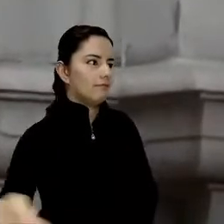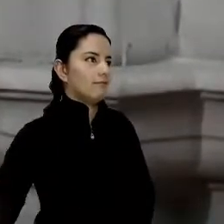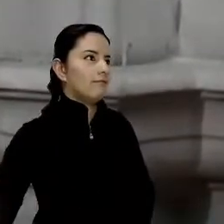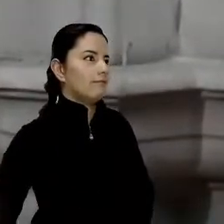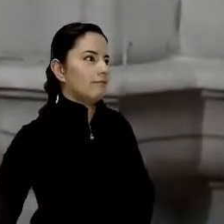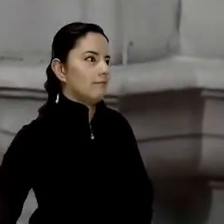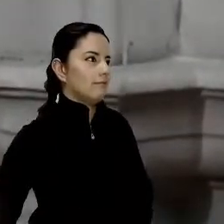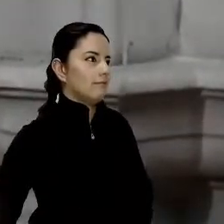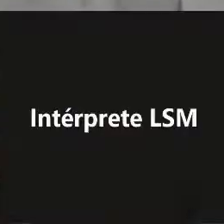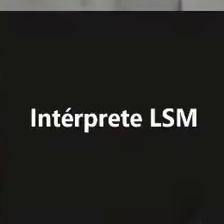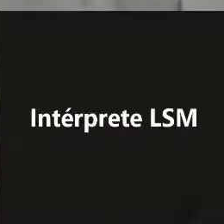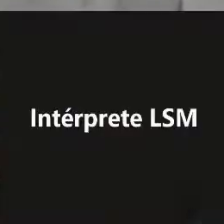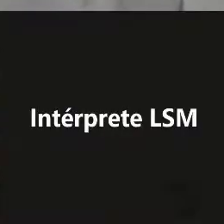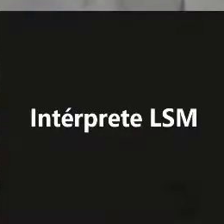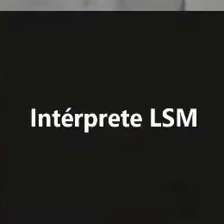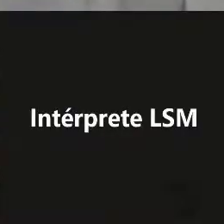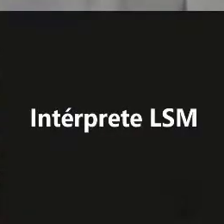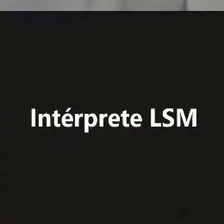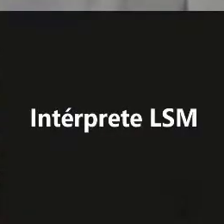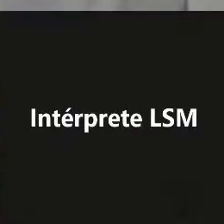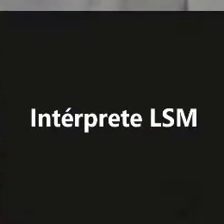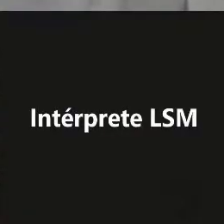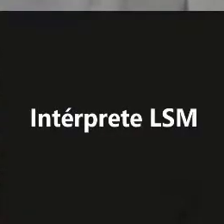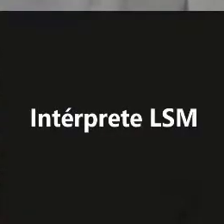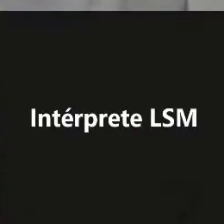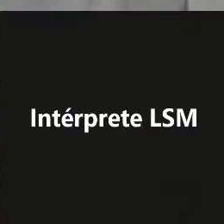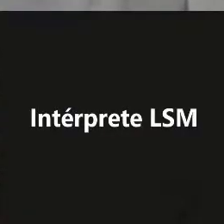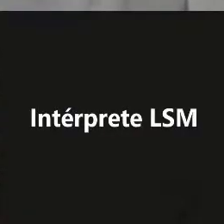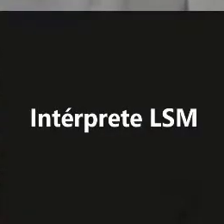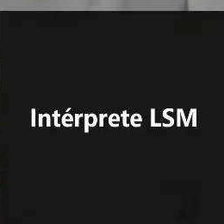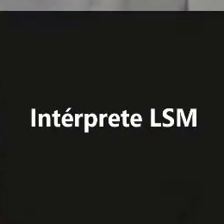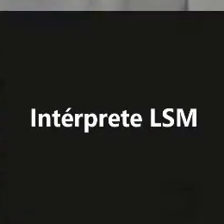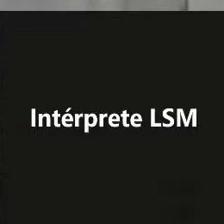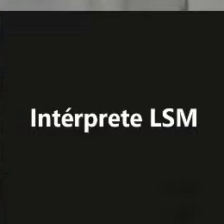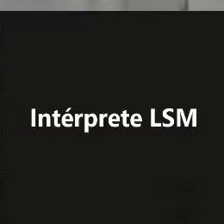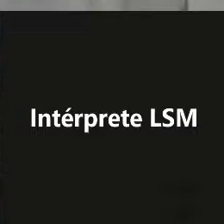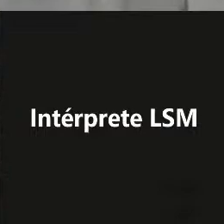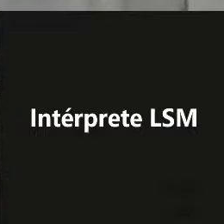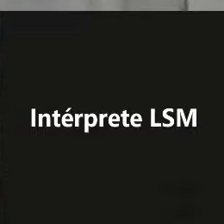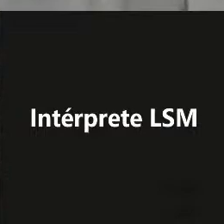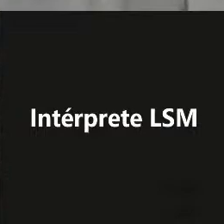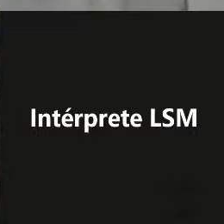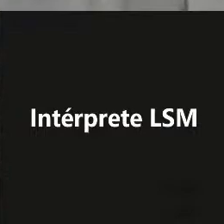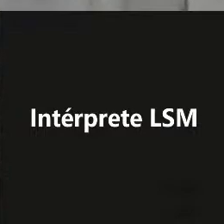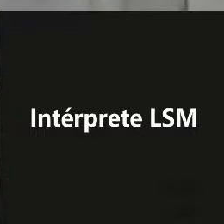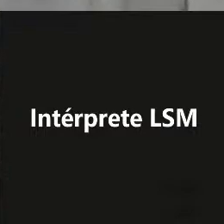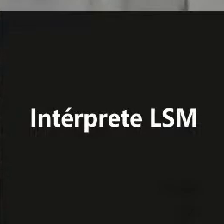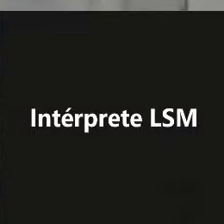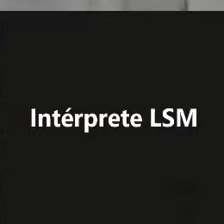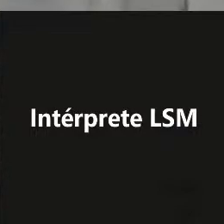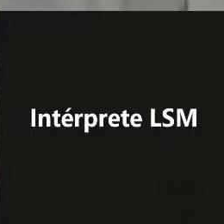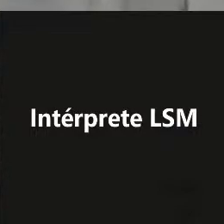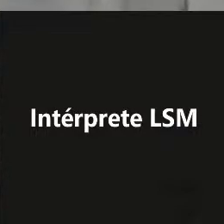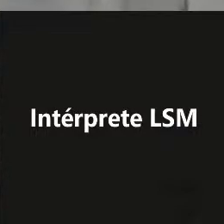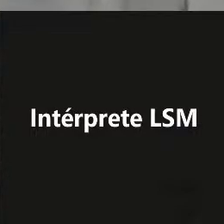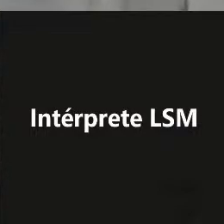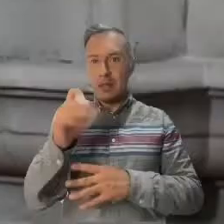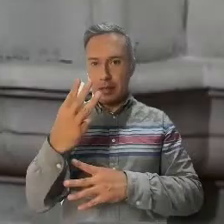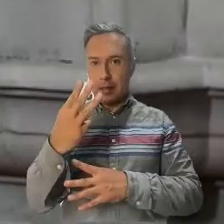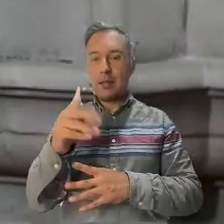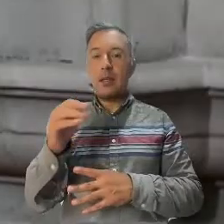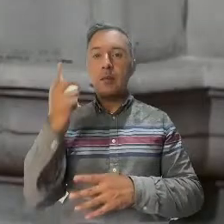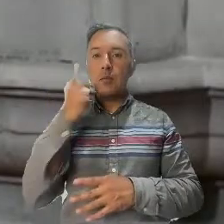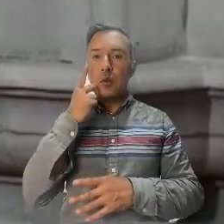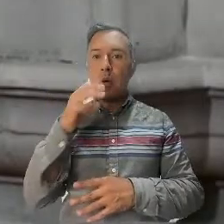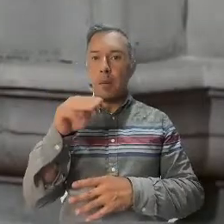Nezahualcóyotl, a 10 de abril del 2023, oficio número SA, diagonal 2192, diagonal 2023. Diputado Marco Antonio Cruz